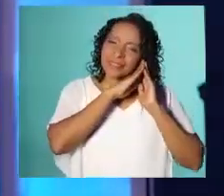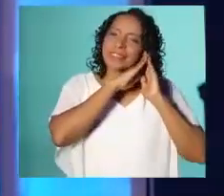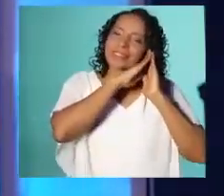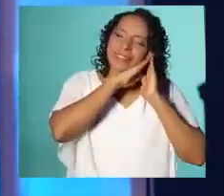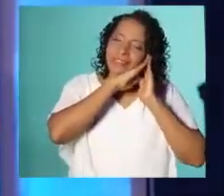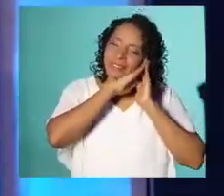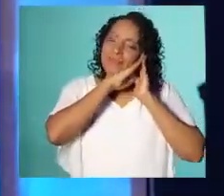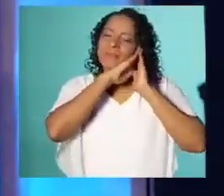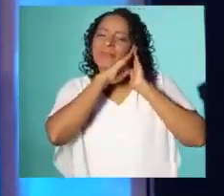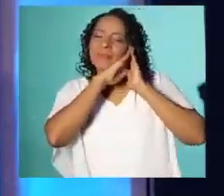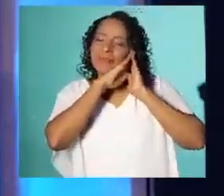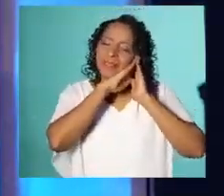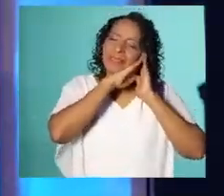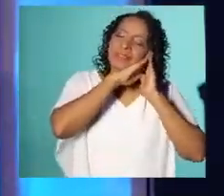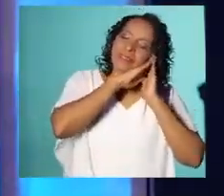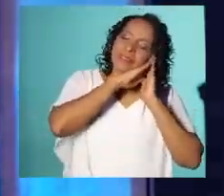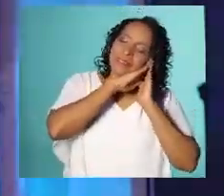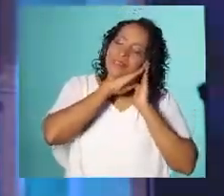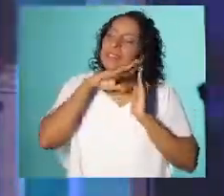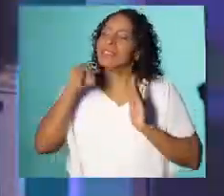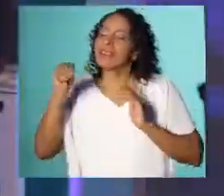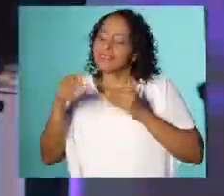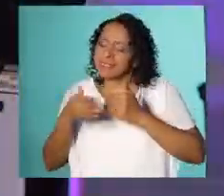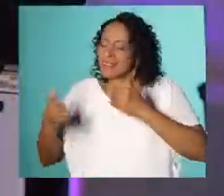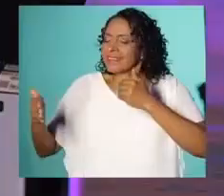aunque estás a mi lado así.